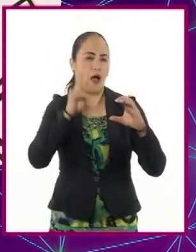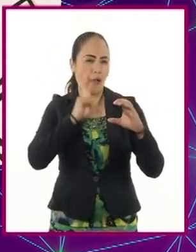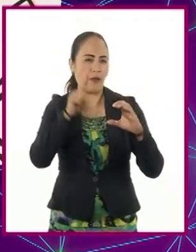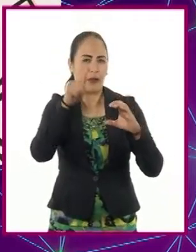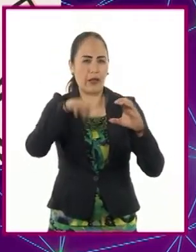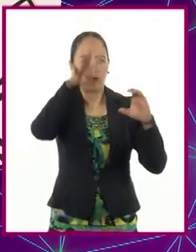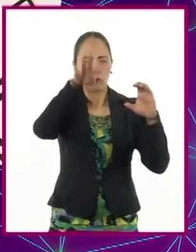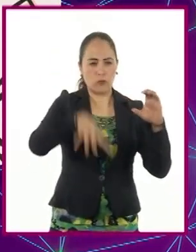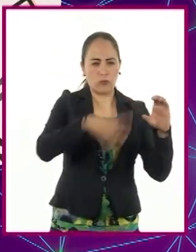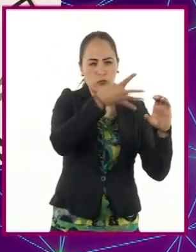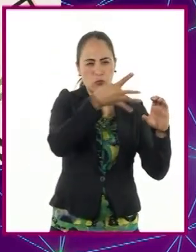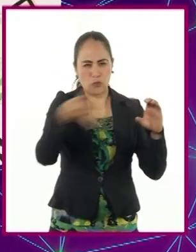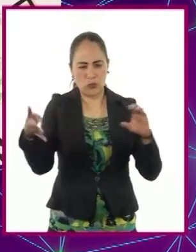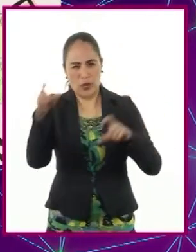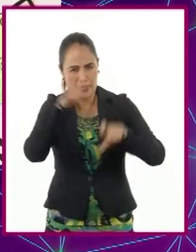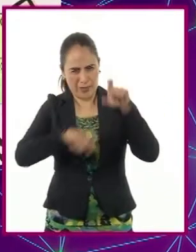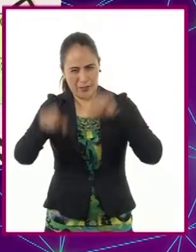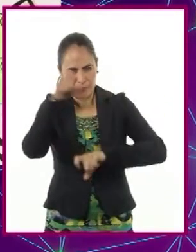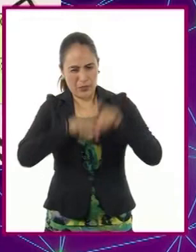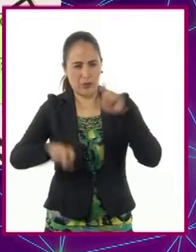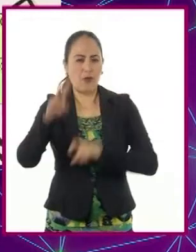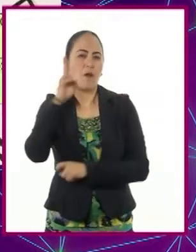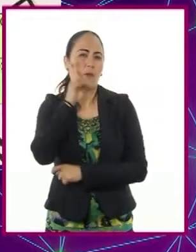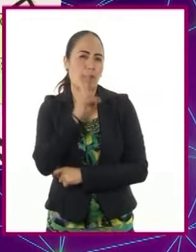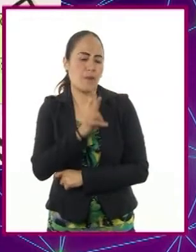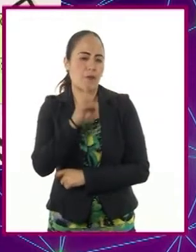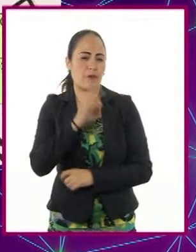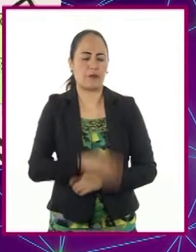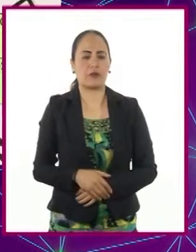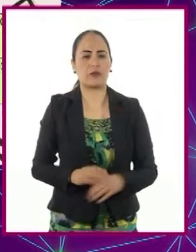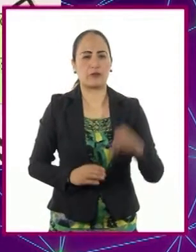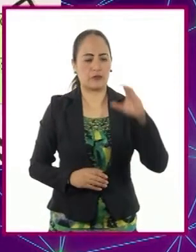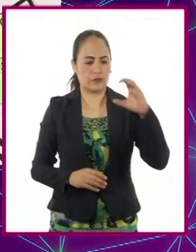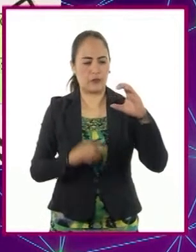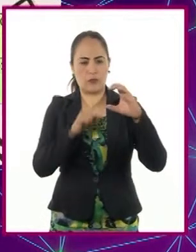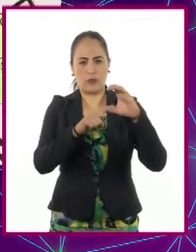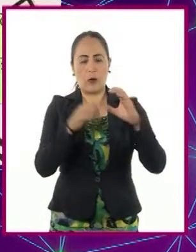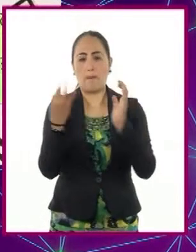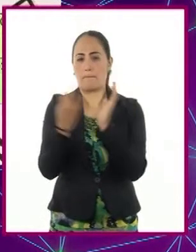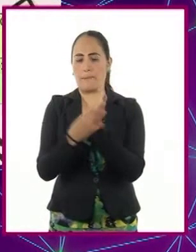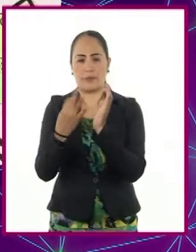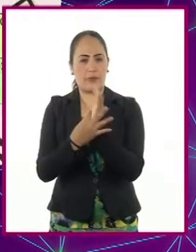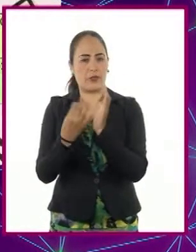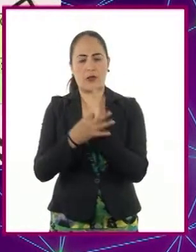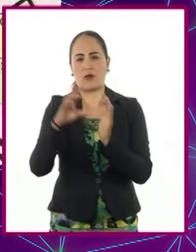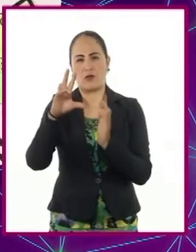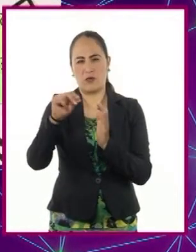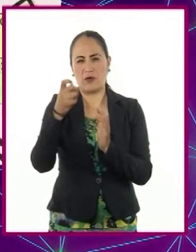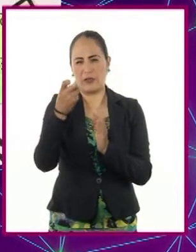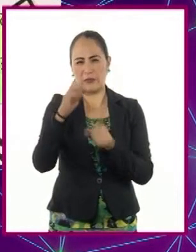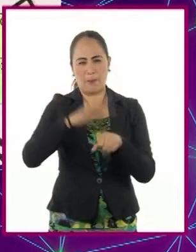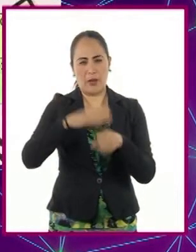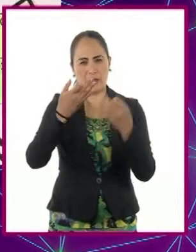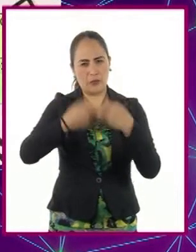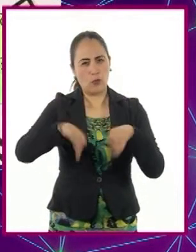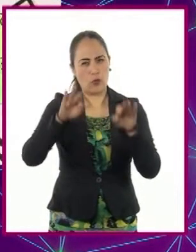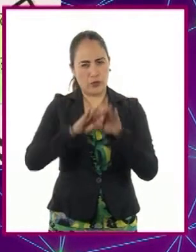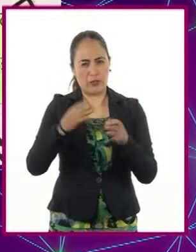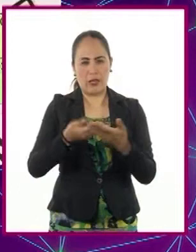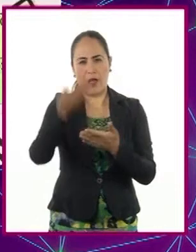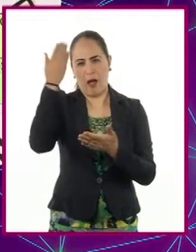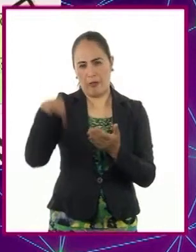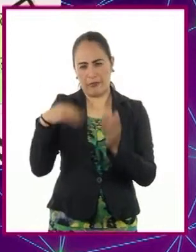la tabla periódica para confirmar. El carbono es uno de los elementos no metálicos más representativos. En sesiones